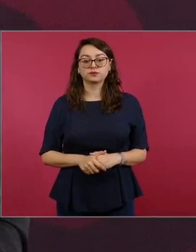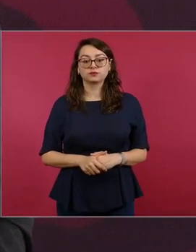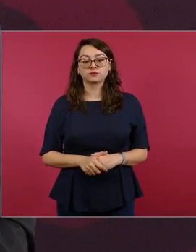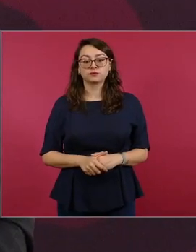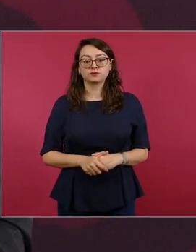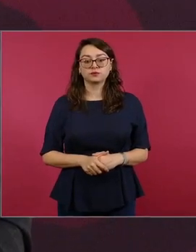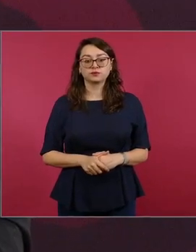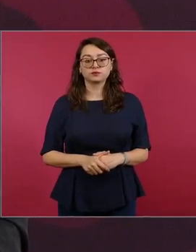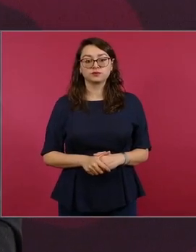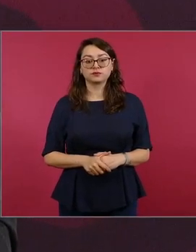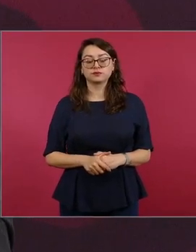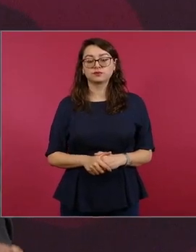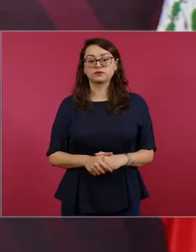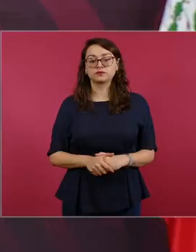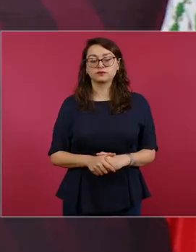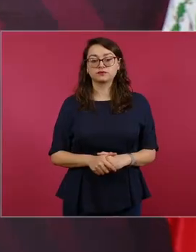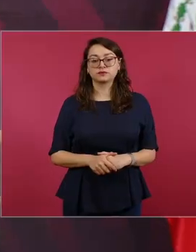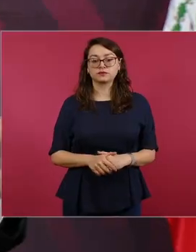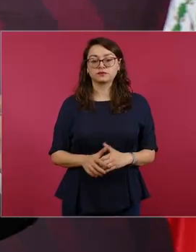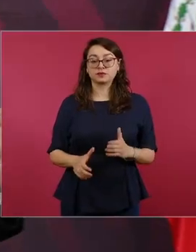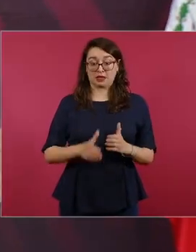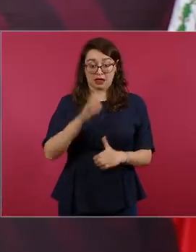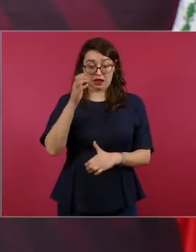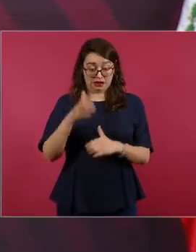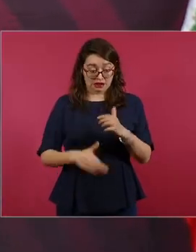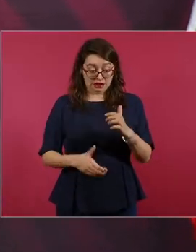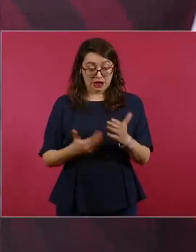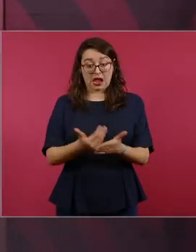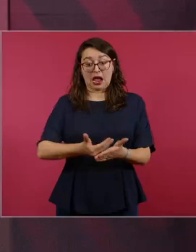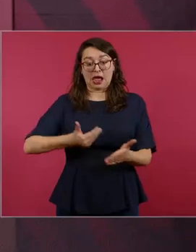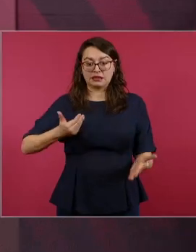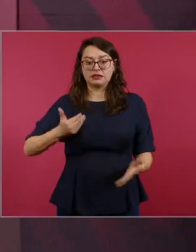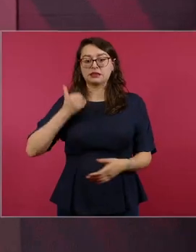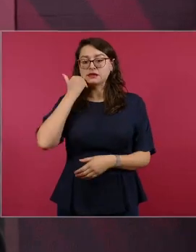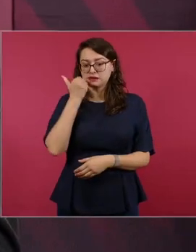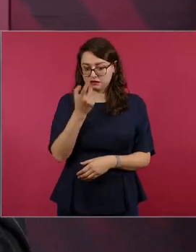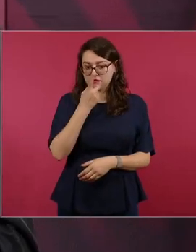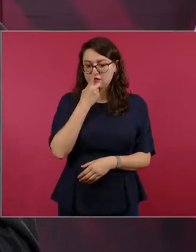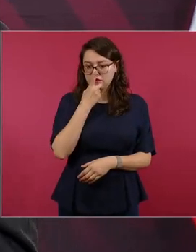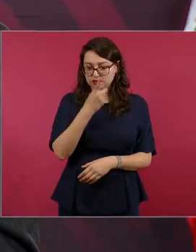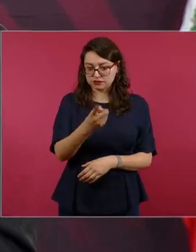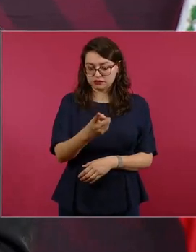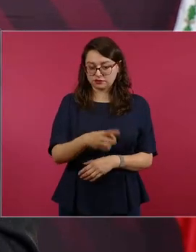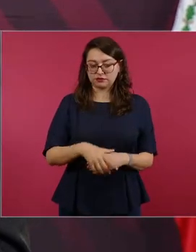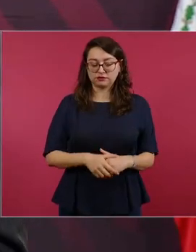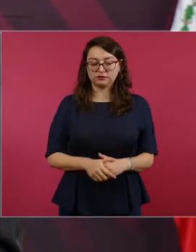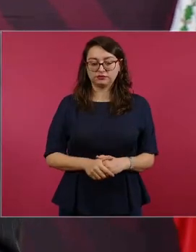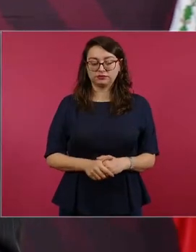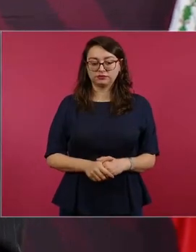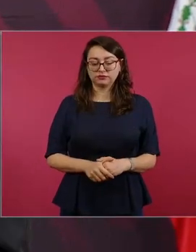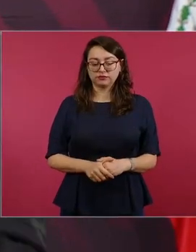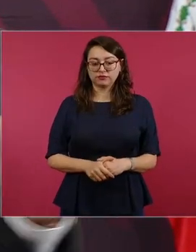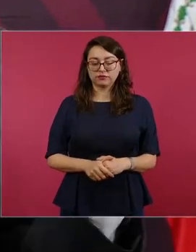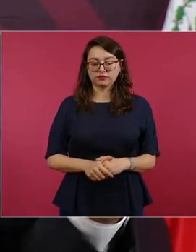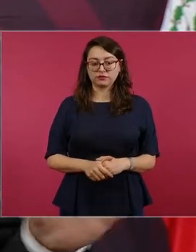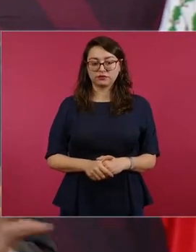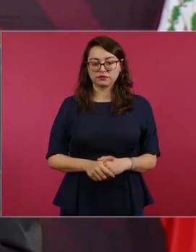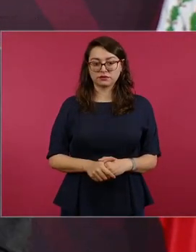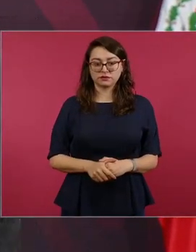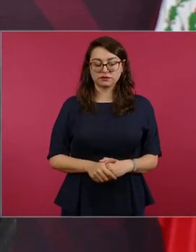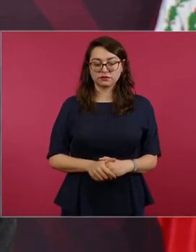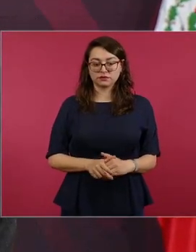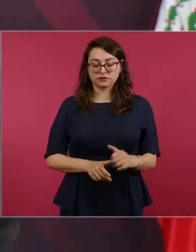antes de terminar nada más comentarles algo que este que no quiso